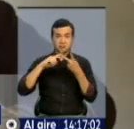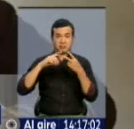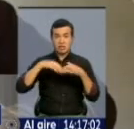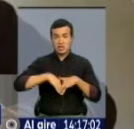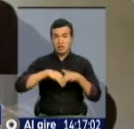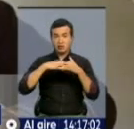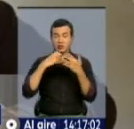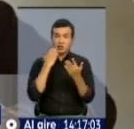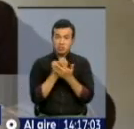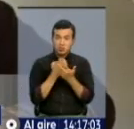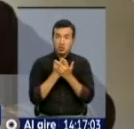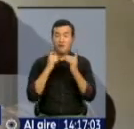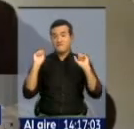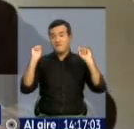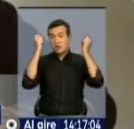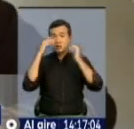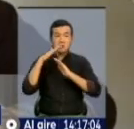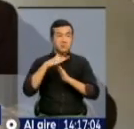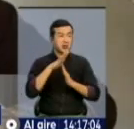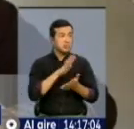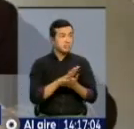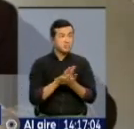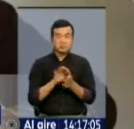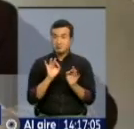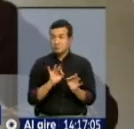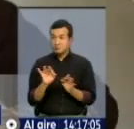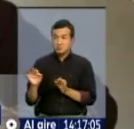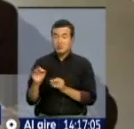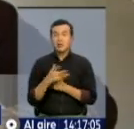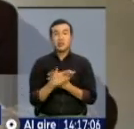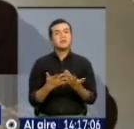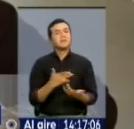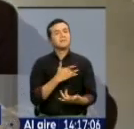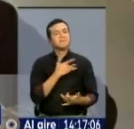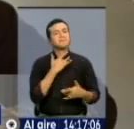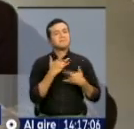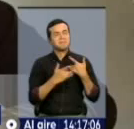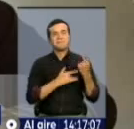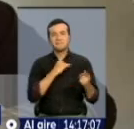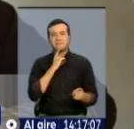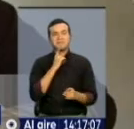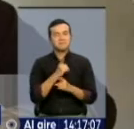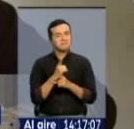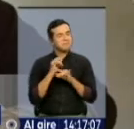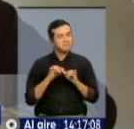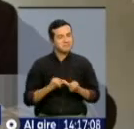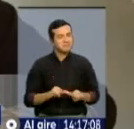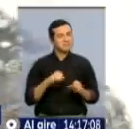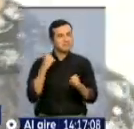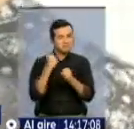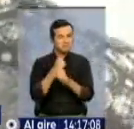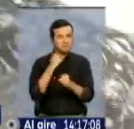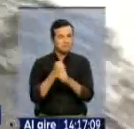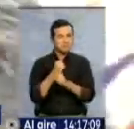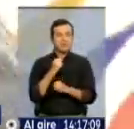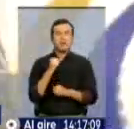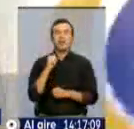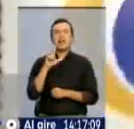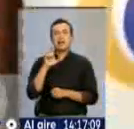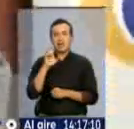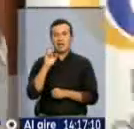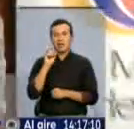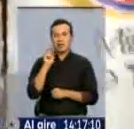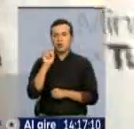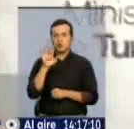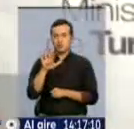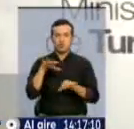economía, unas fiestas en paz, en tranquilidad, y eso nos da el ímpetu que necesitamos para seguir trabajando. María Angélica León, coordinadora